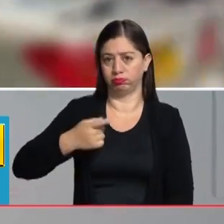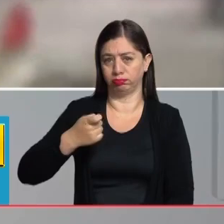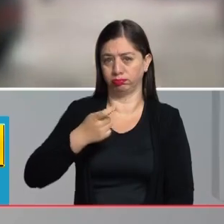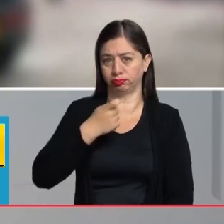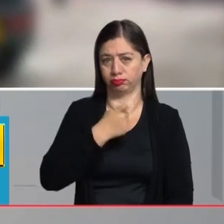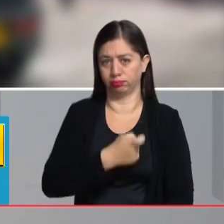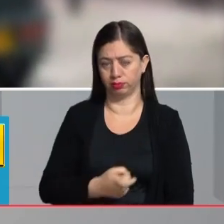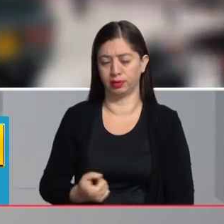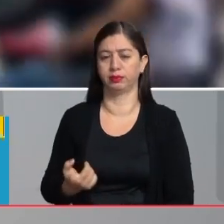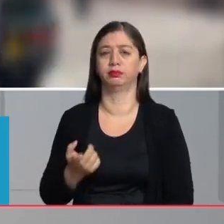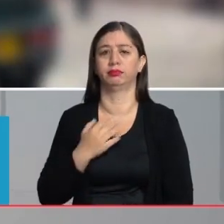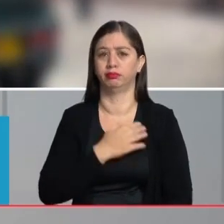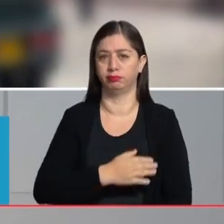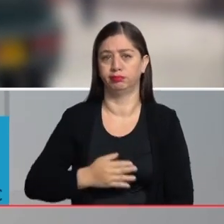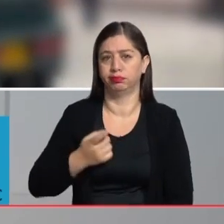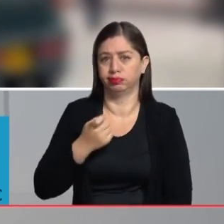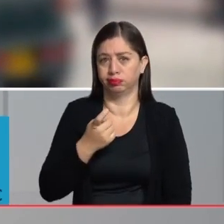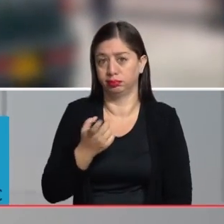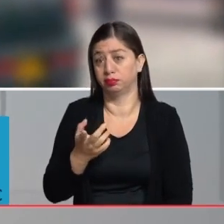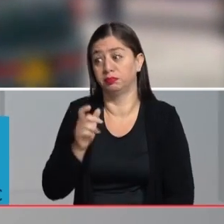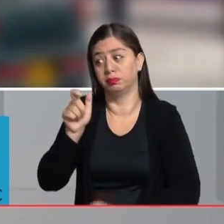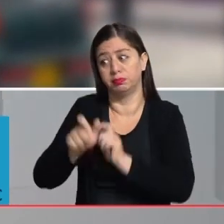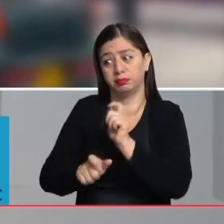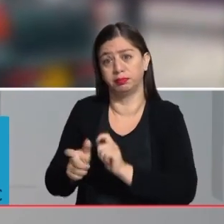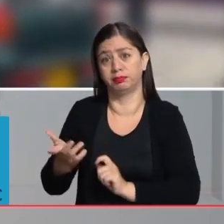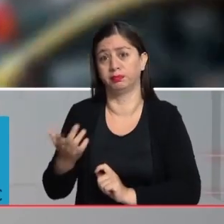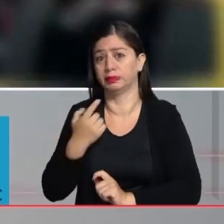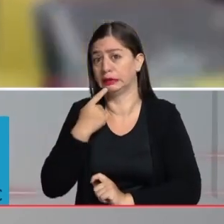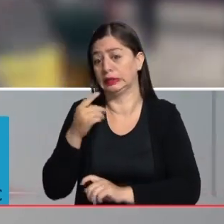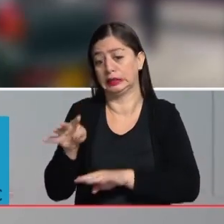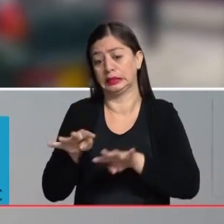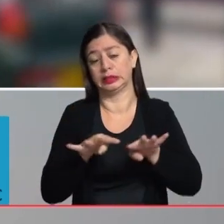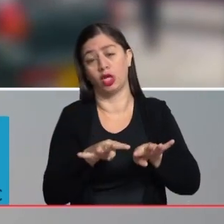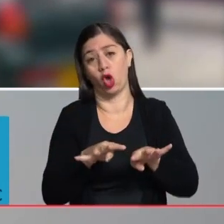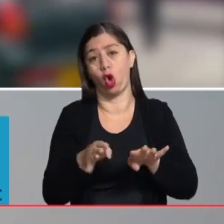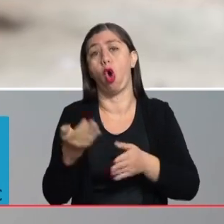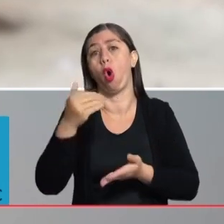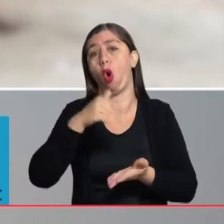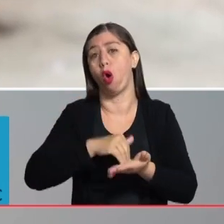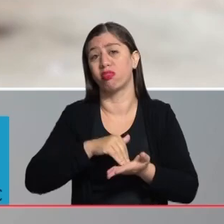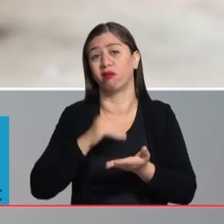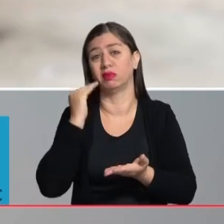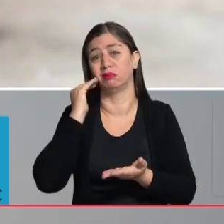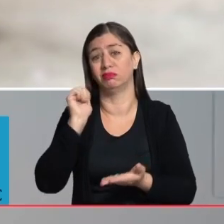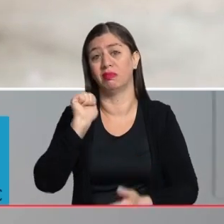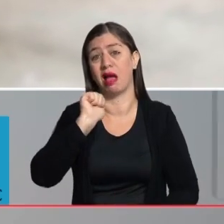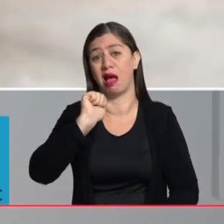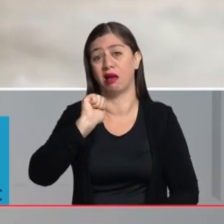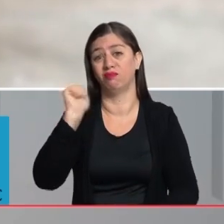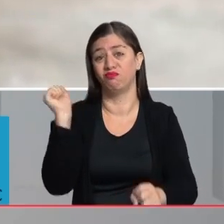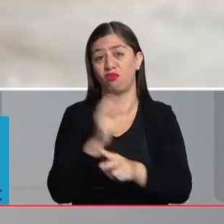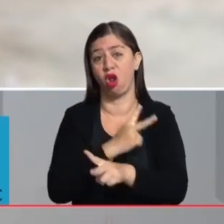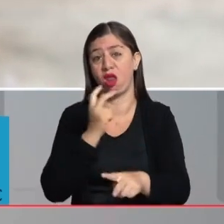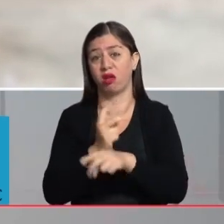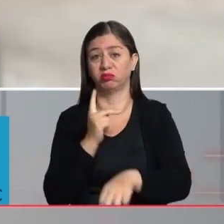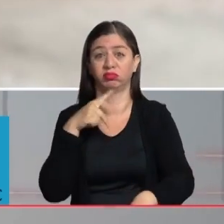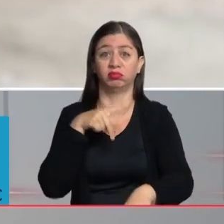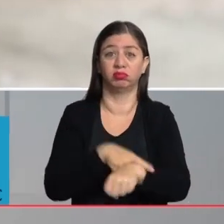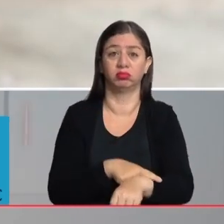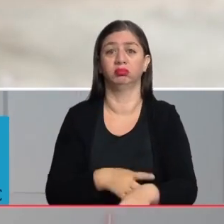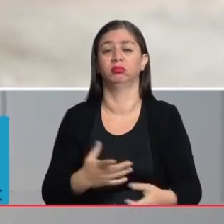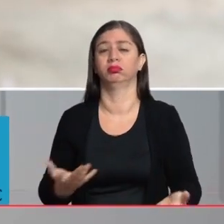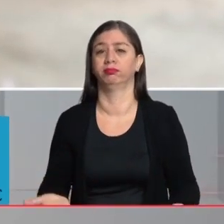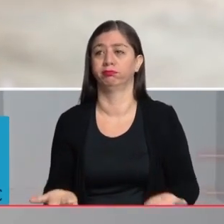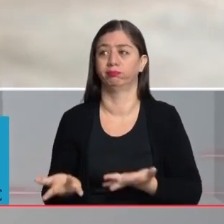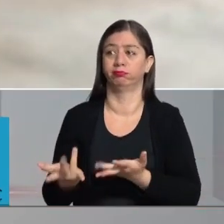Y aunque hay quienes están catalogando este caso como un nuevo feminicidio o un caso de violencia contra las mujeres hay que esperar